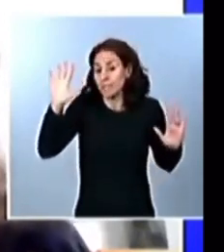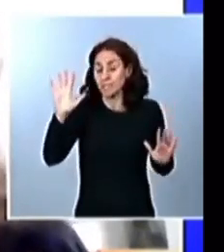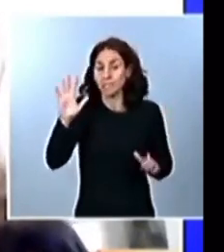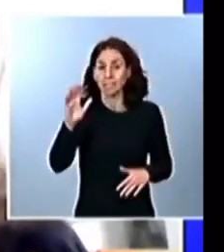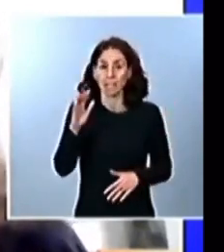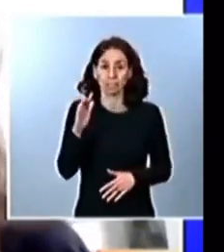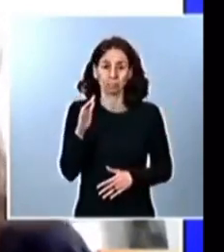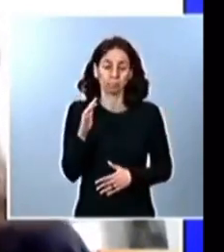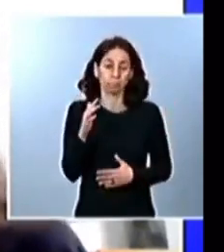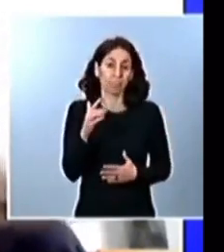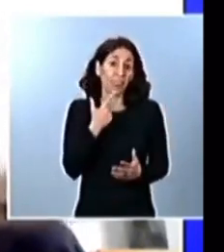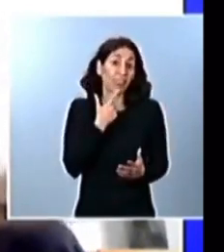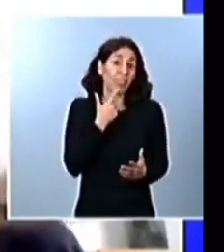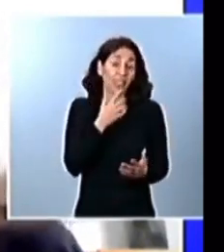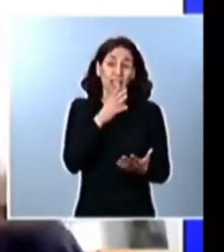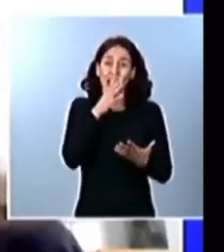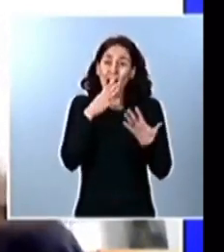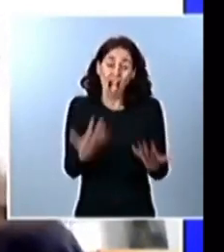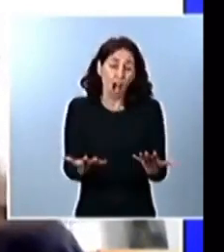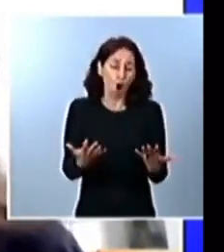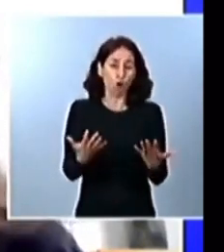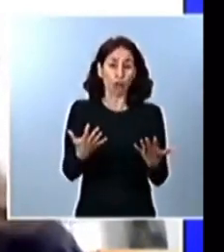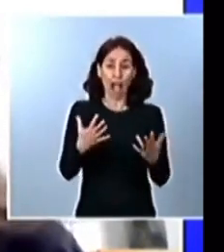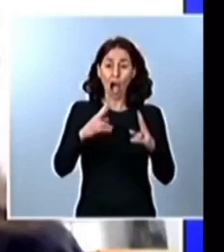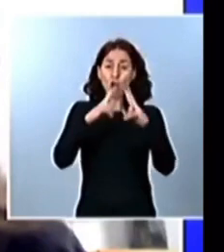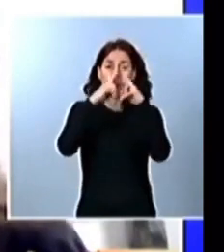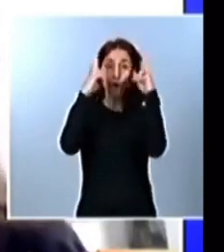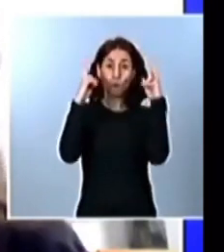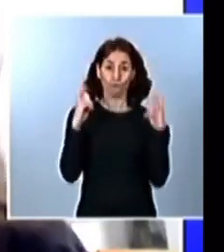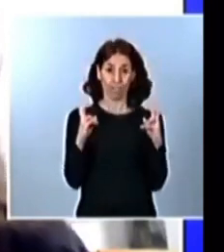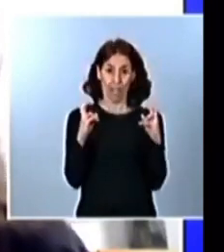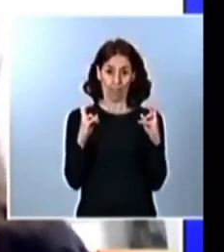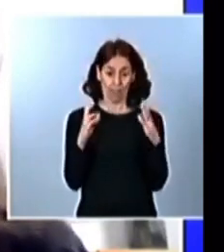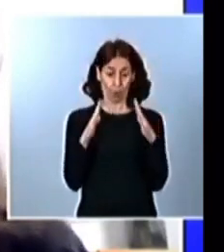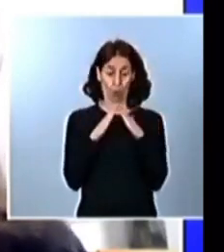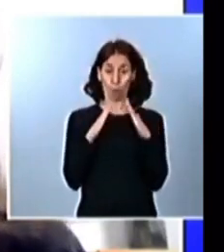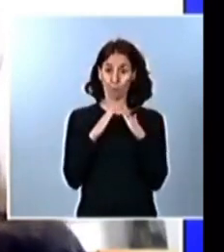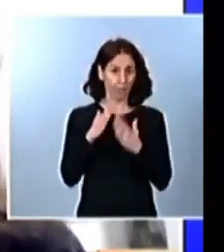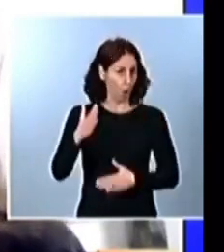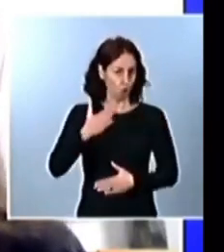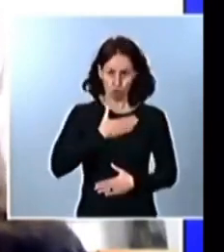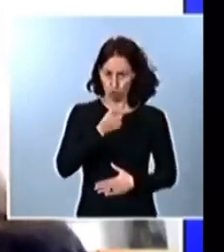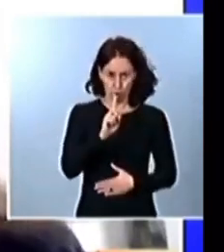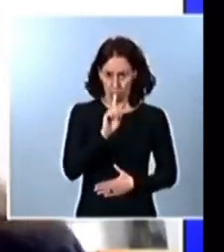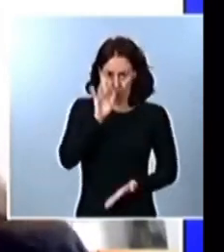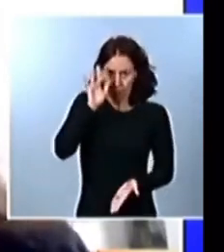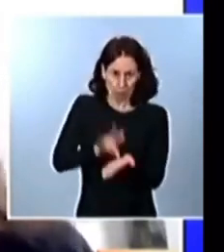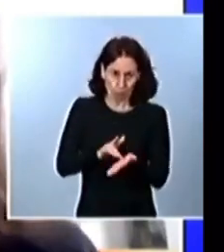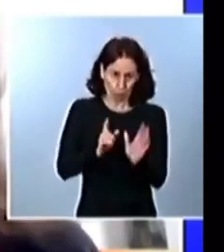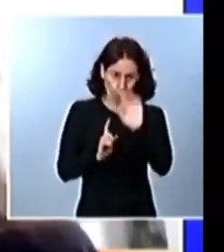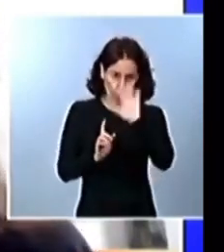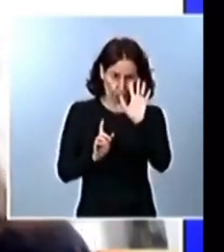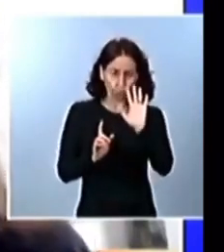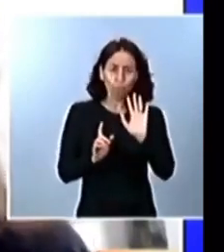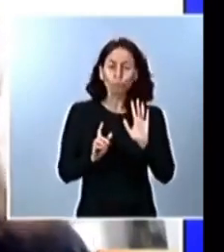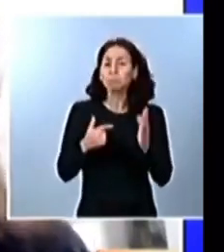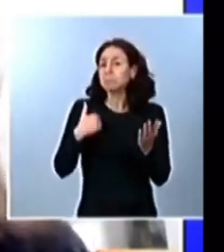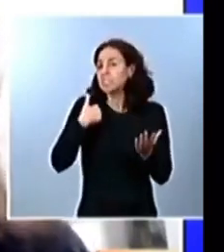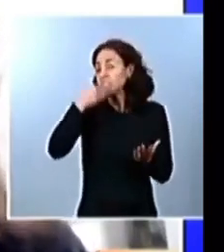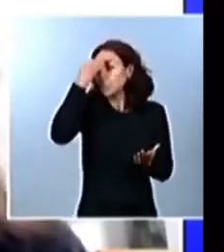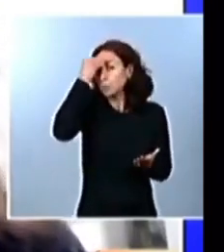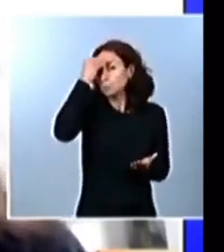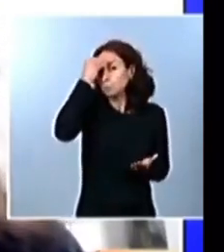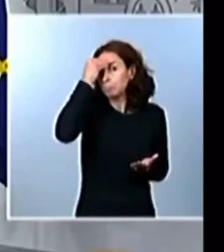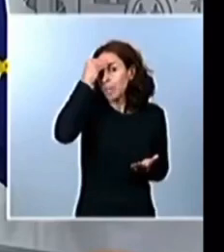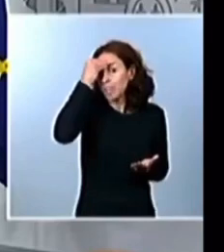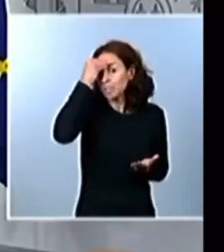quieren recurrir al confinamiento domiciliario, si se plantean establecer franjas para salir a la calle en